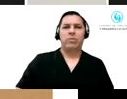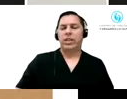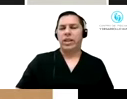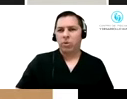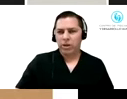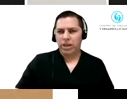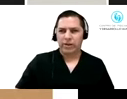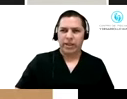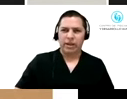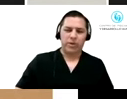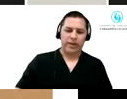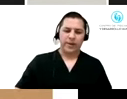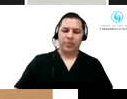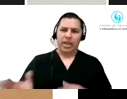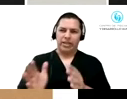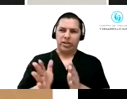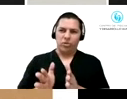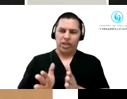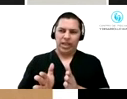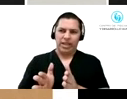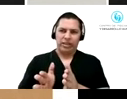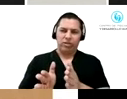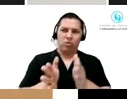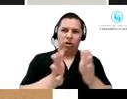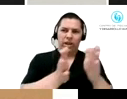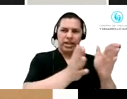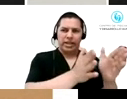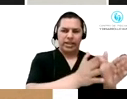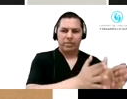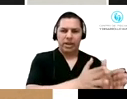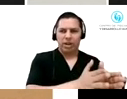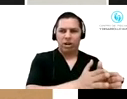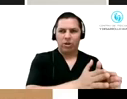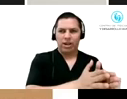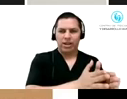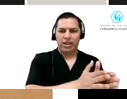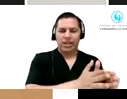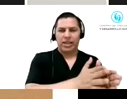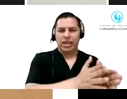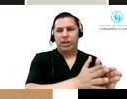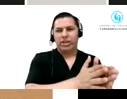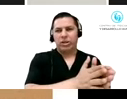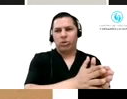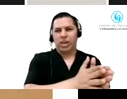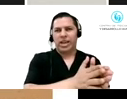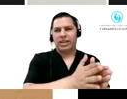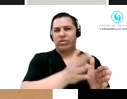de política pública, ¿verdad? Porque así como se le da acceso a la mujer a que ingrese al mercado laboral, igual se le tuvo que dar acceso